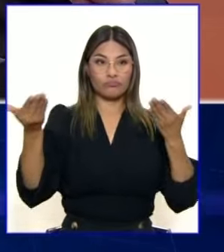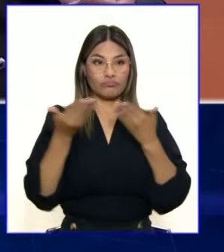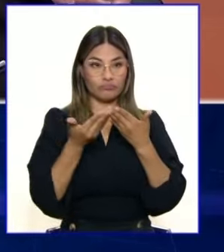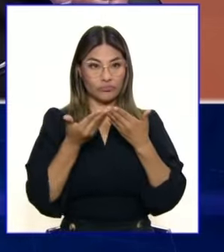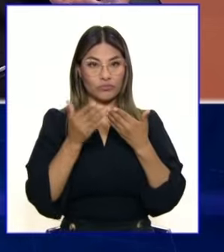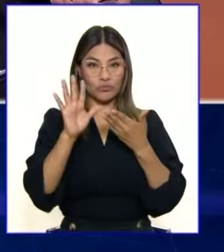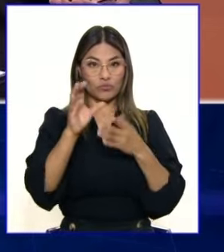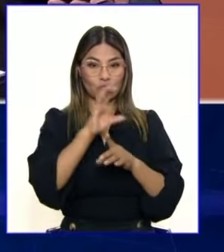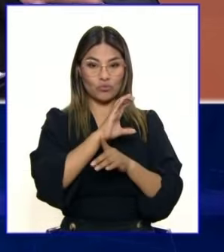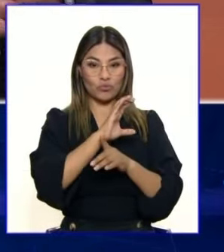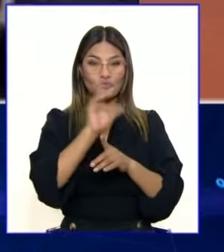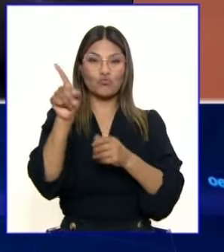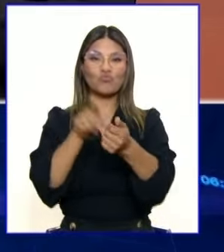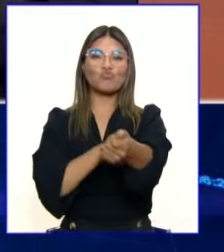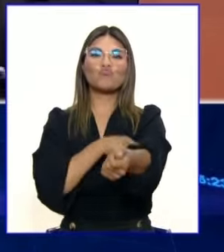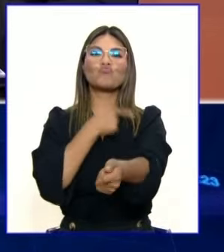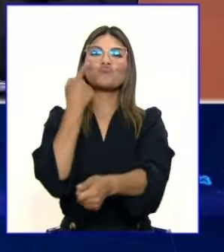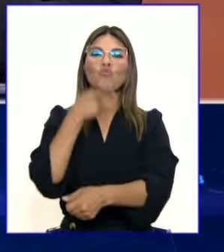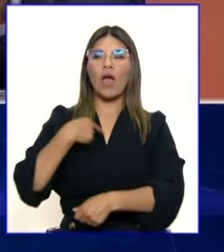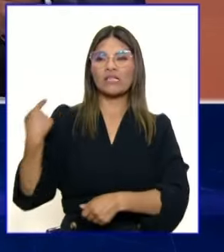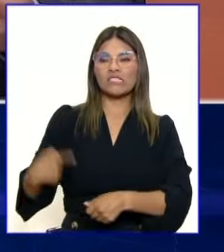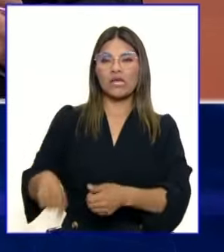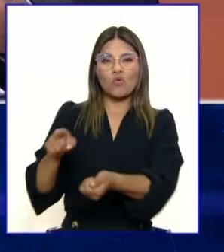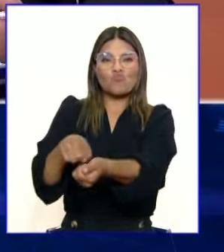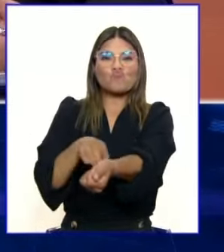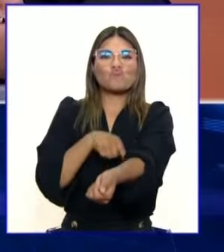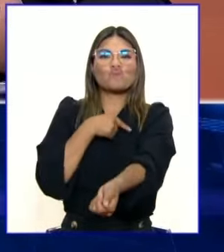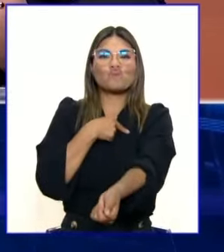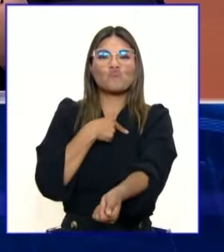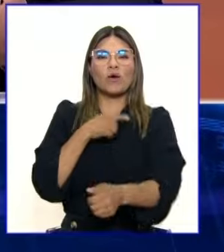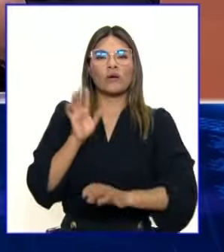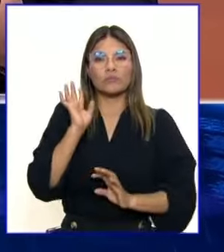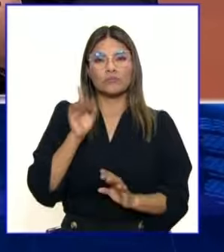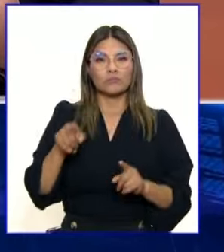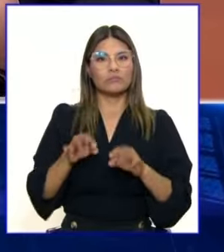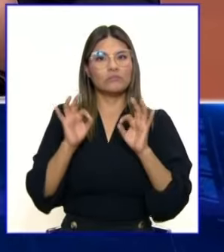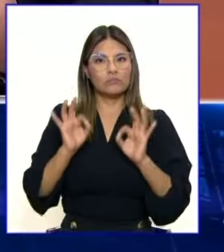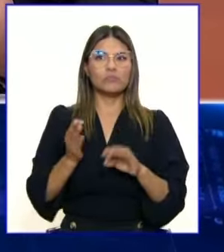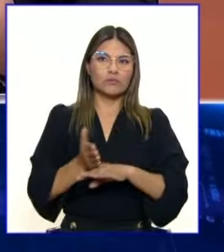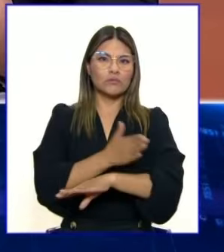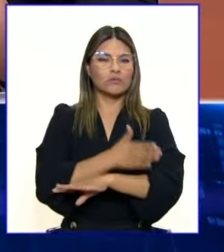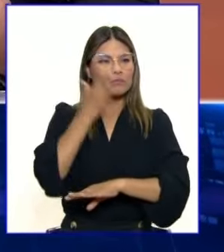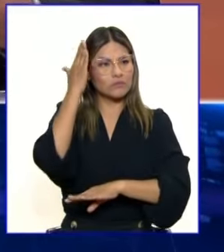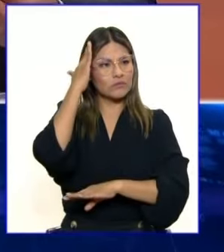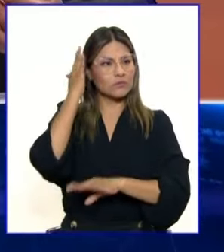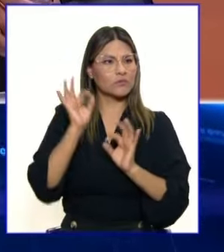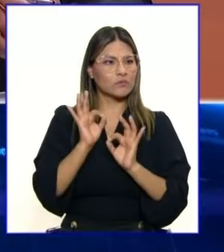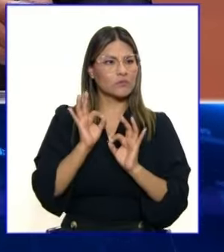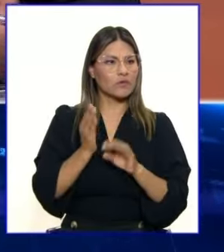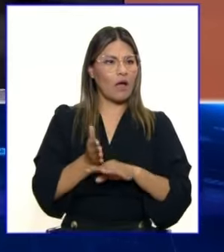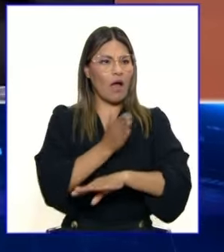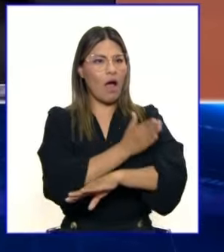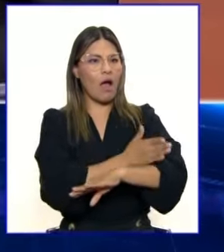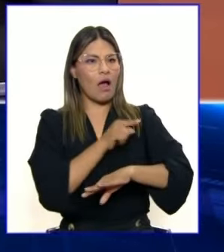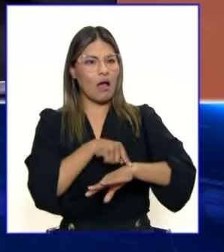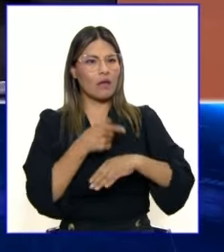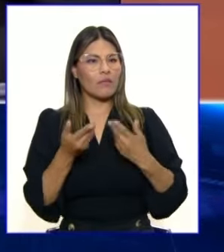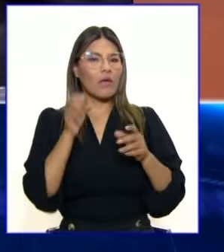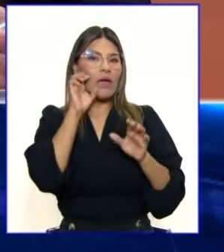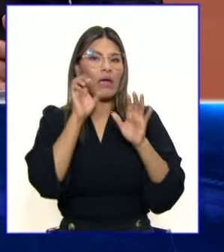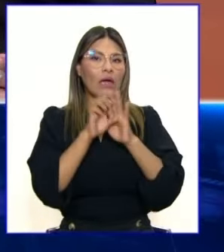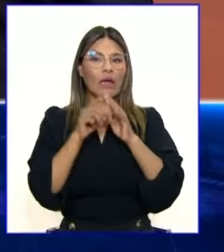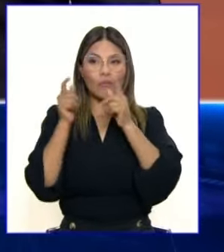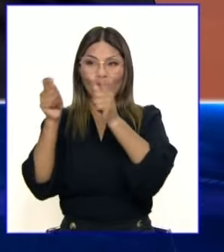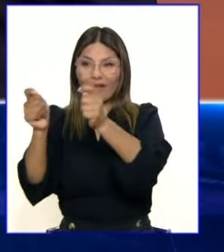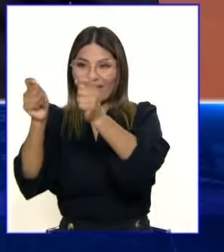las costumbres asiáticas, ¿no? A veces hay intercambios de presentes, uno debe estar preparado si, sí, la otra parte llega con un obsequio, por